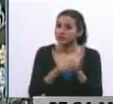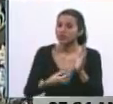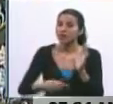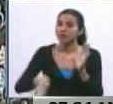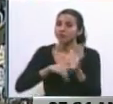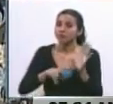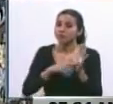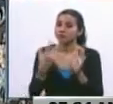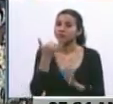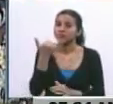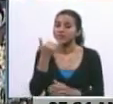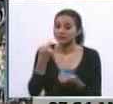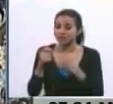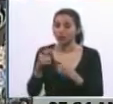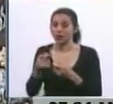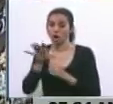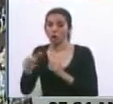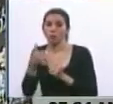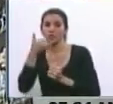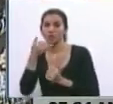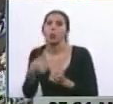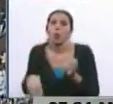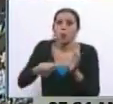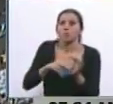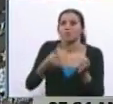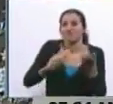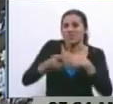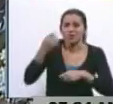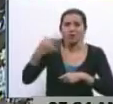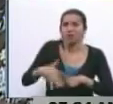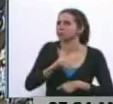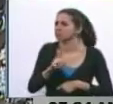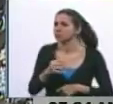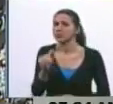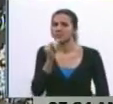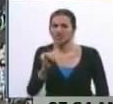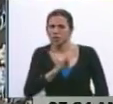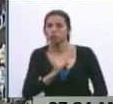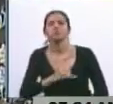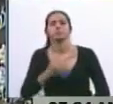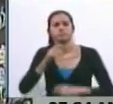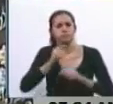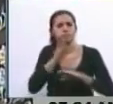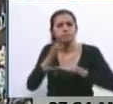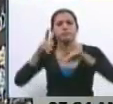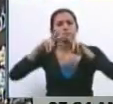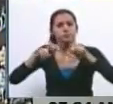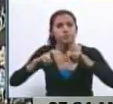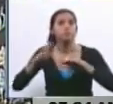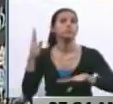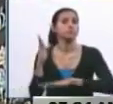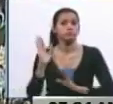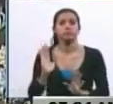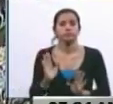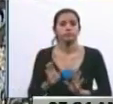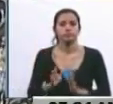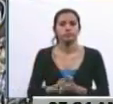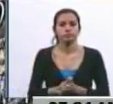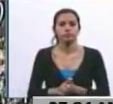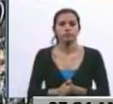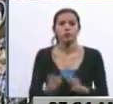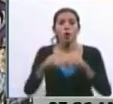Las denuncias que recibimos las investigamos inmediatamente a través de seguridad de Cantevi y se toman las medidas. Esos